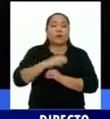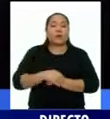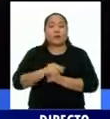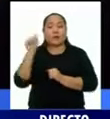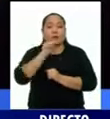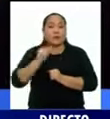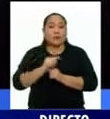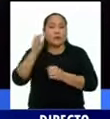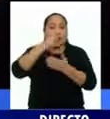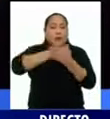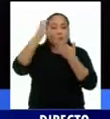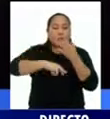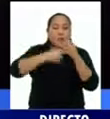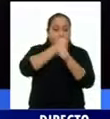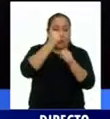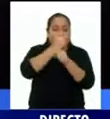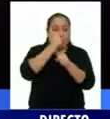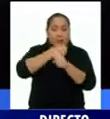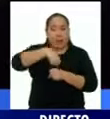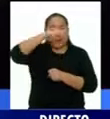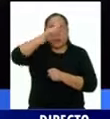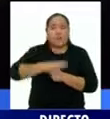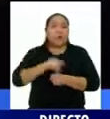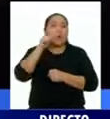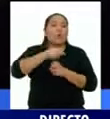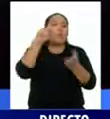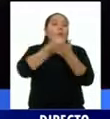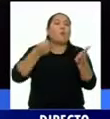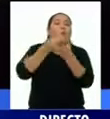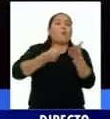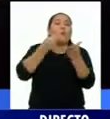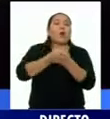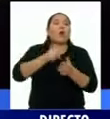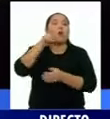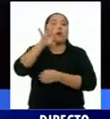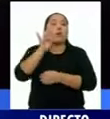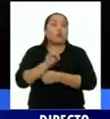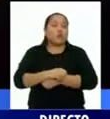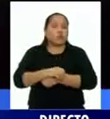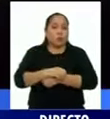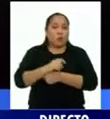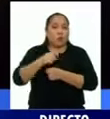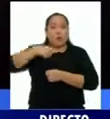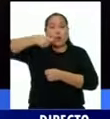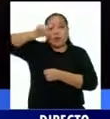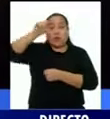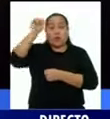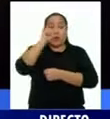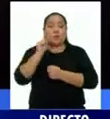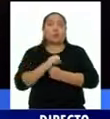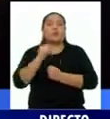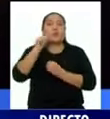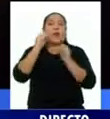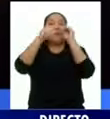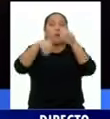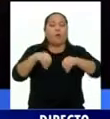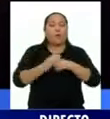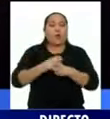empleo temporal del programa Trabaja Perú, con un financiamiento de 28 millones de soles, que generan